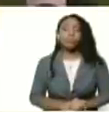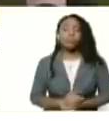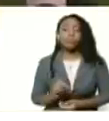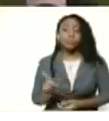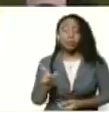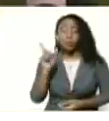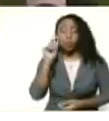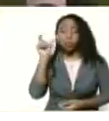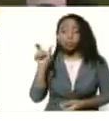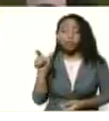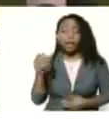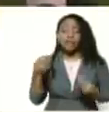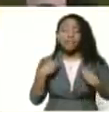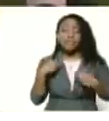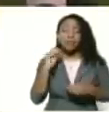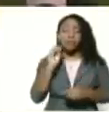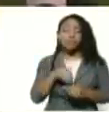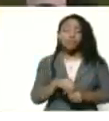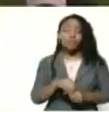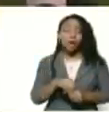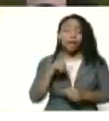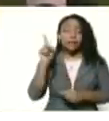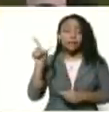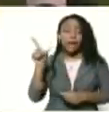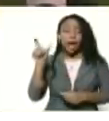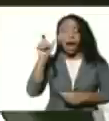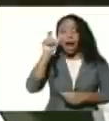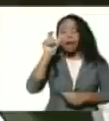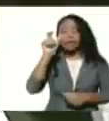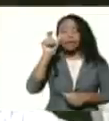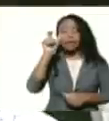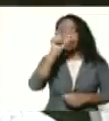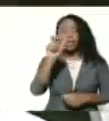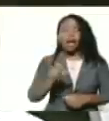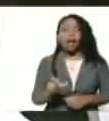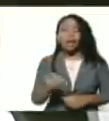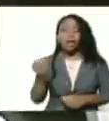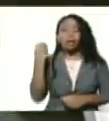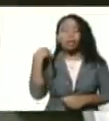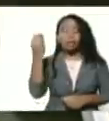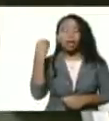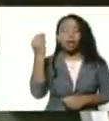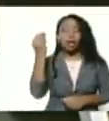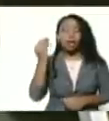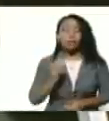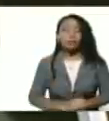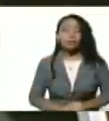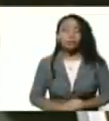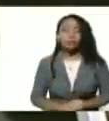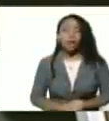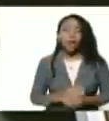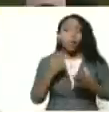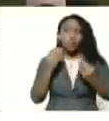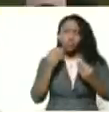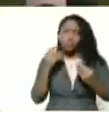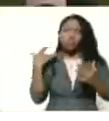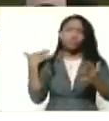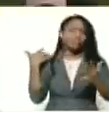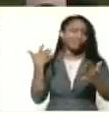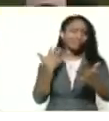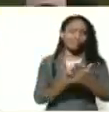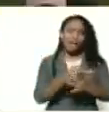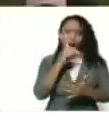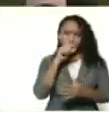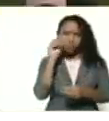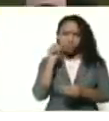Juvenal Ravel, que vive en París. Juvenal Ravelo, que vive en París. Muchos años vivió en París.